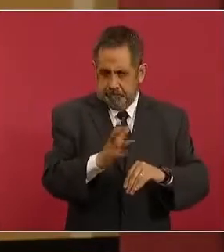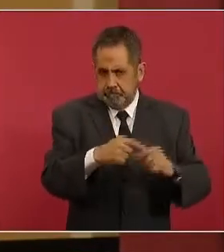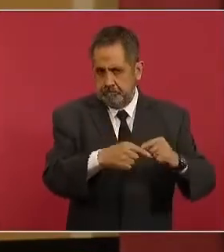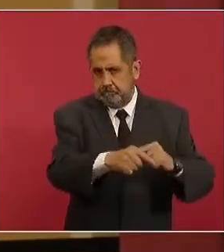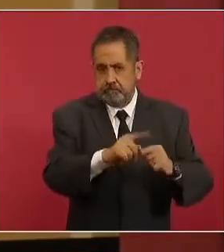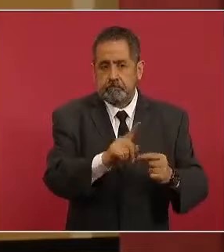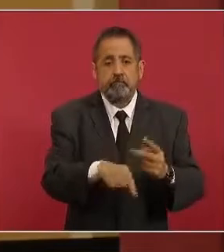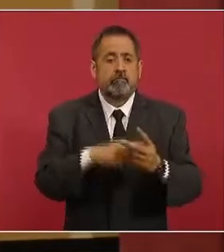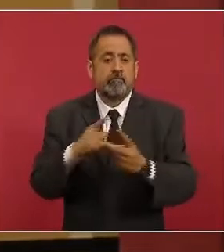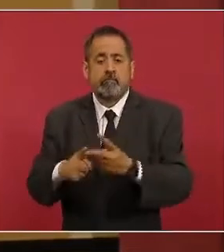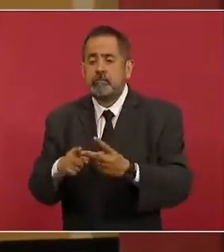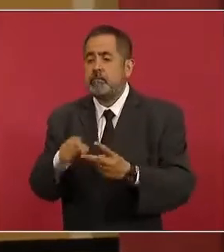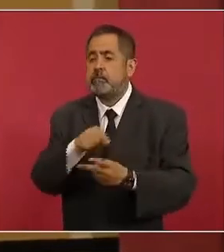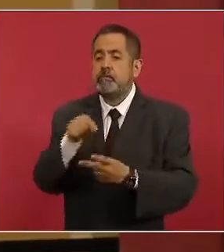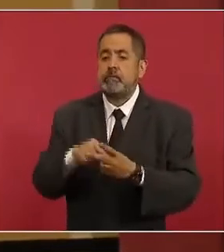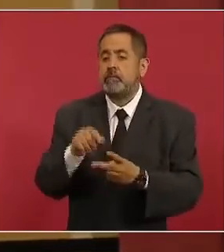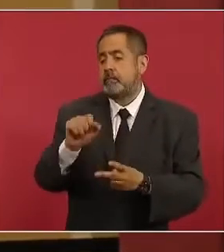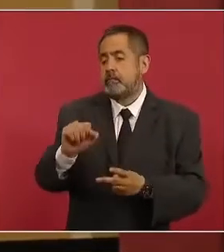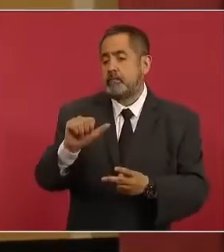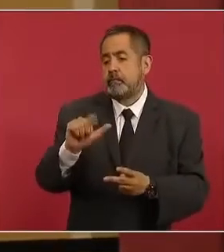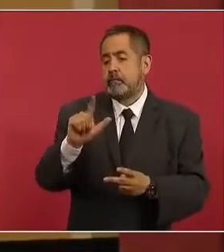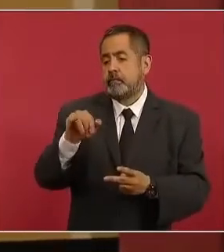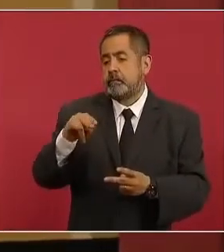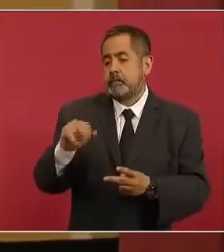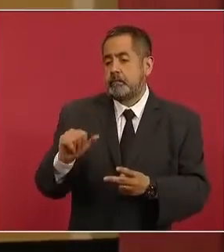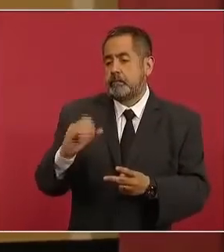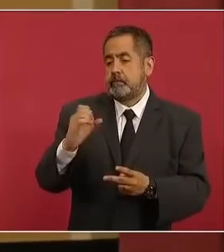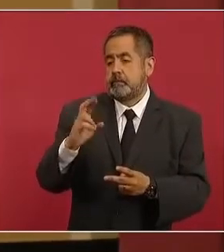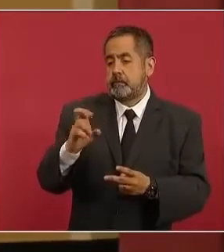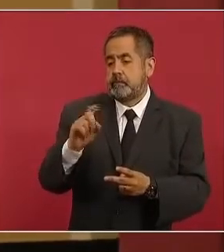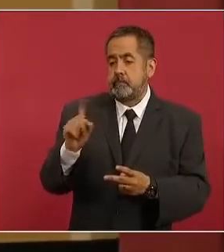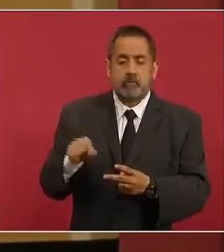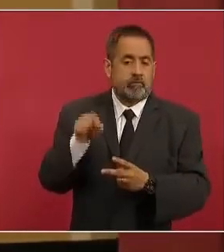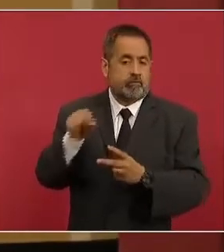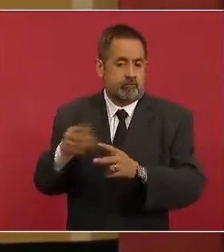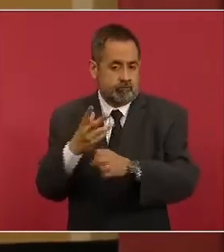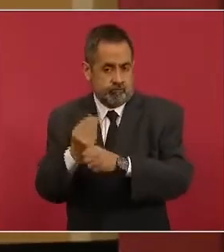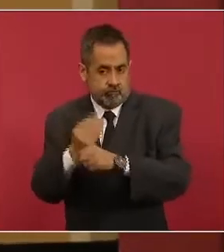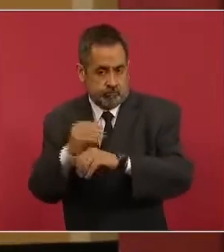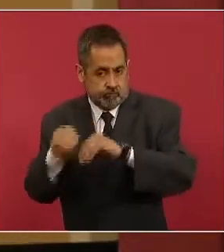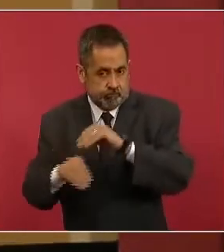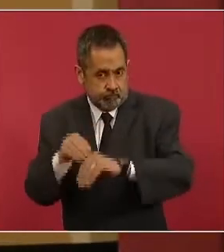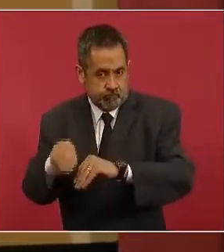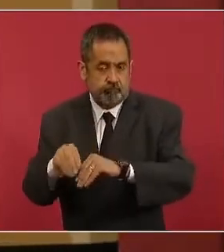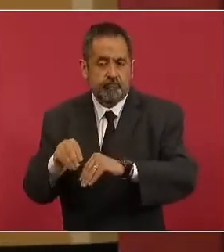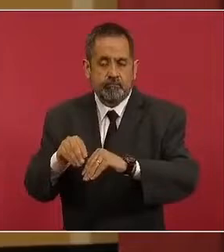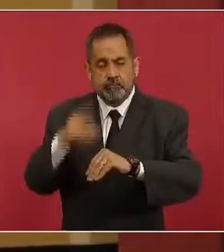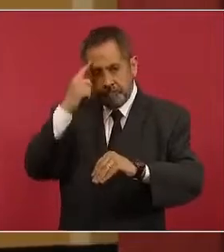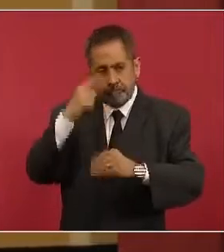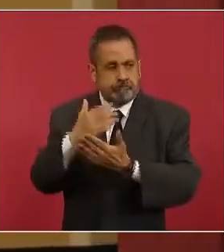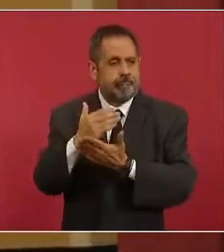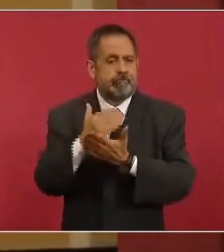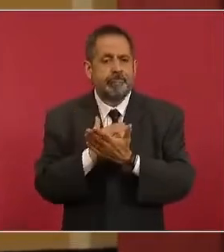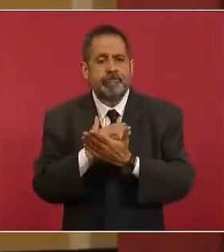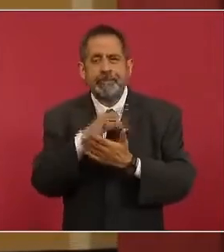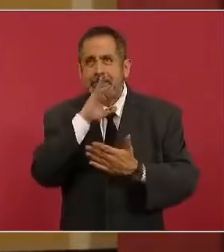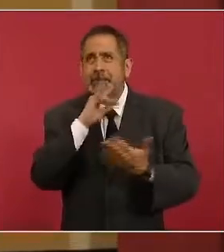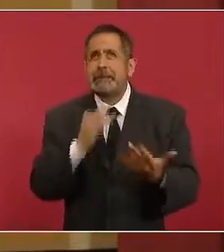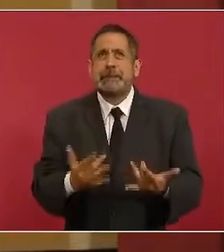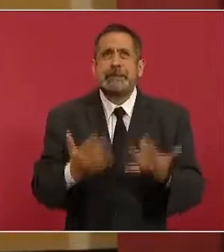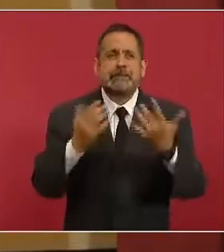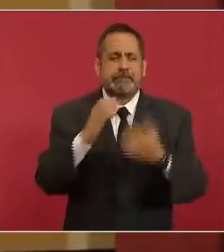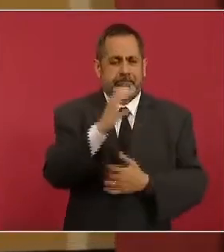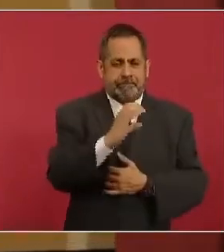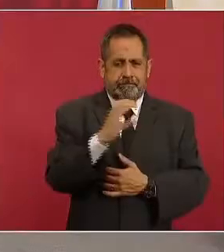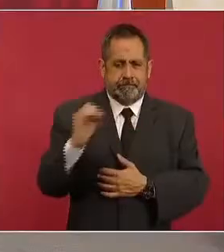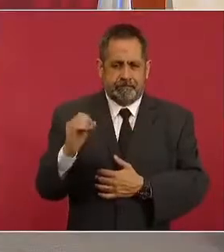y otra en Salina Cruz, todo lo cual va a significar la reducción sustancial de las emisiones de dióxido